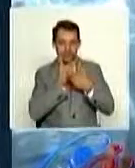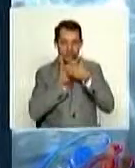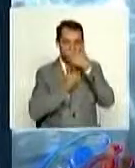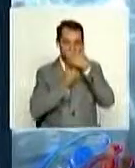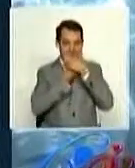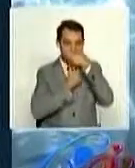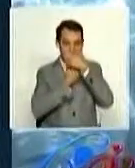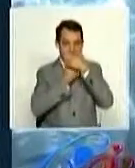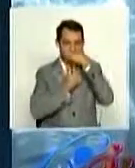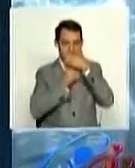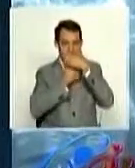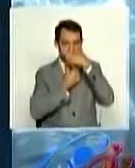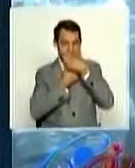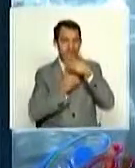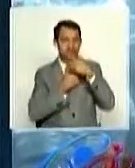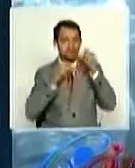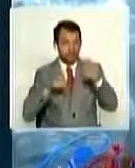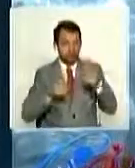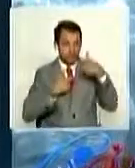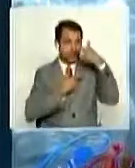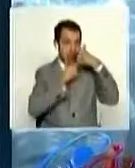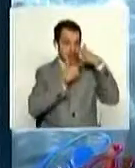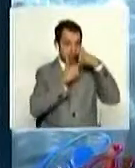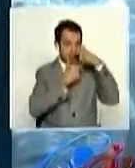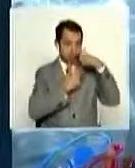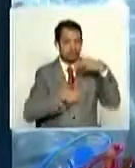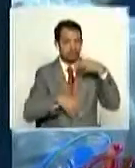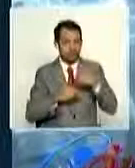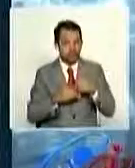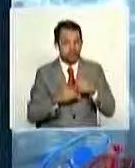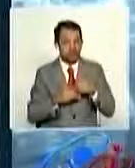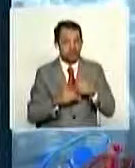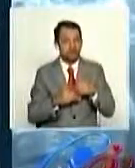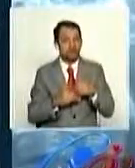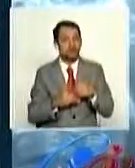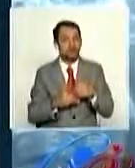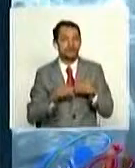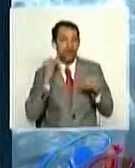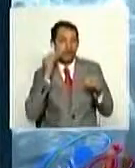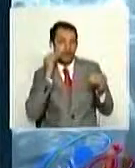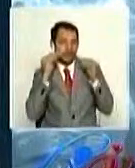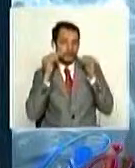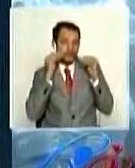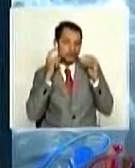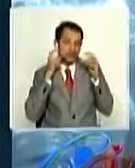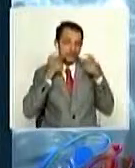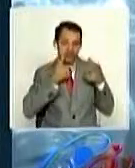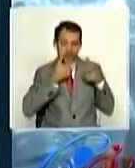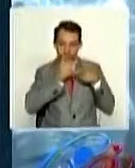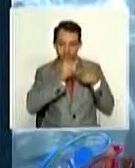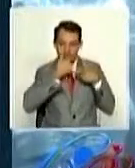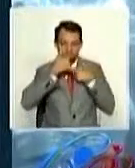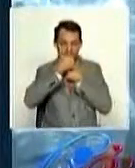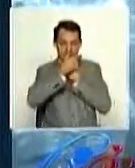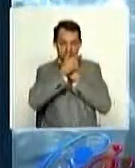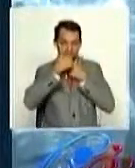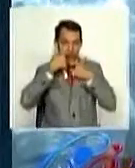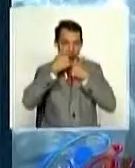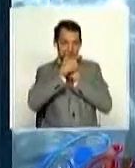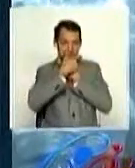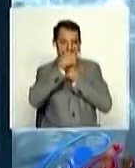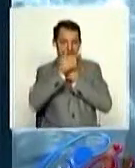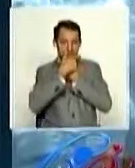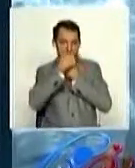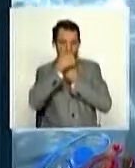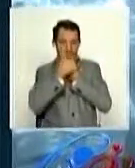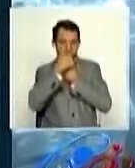maxilar superior, la articulación temporomandibular a ambos lados, es decir, la articulación que permite que el